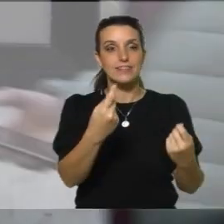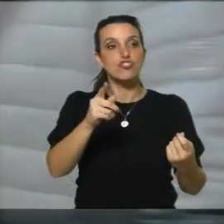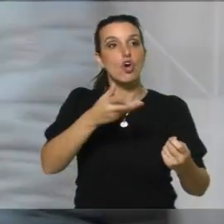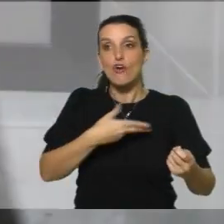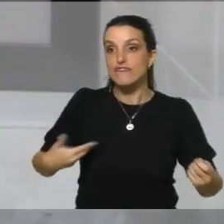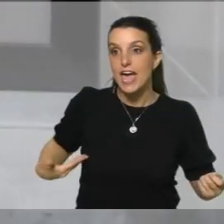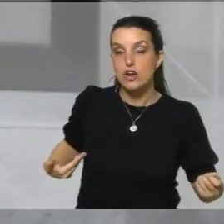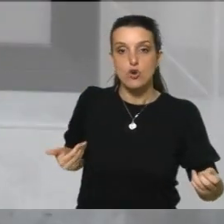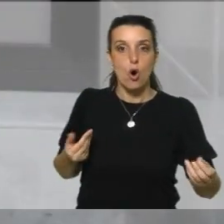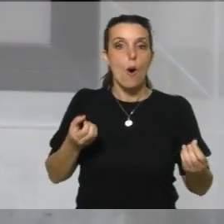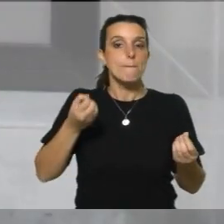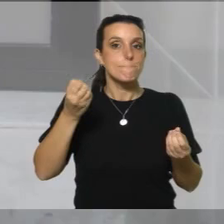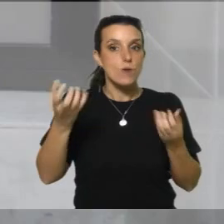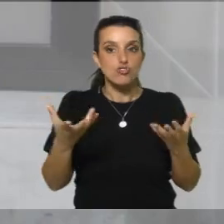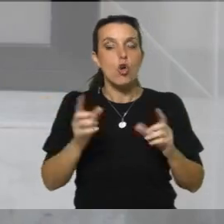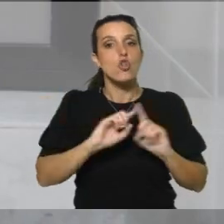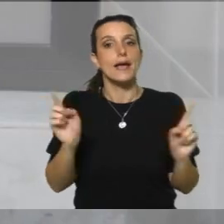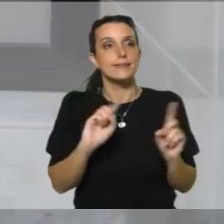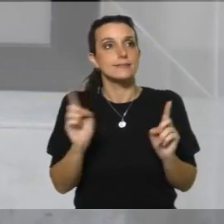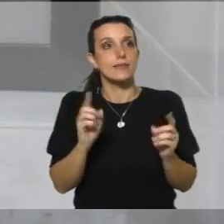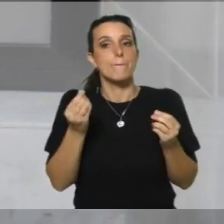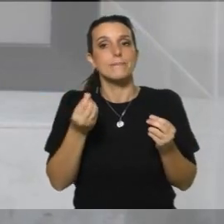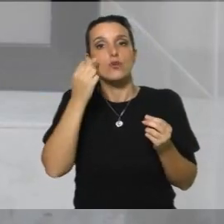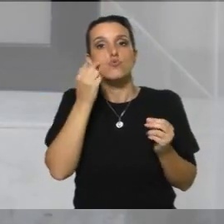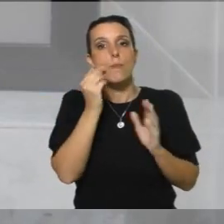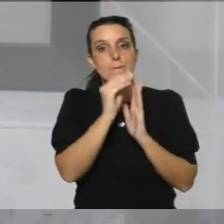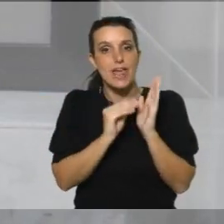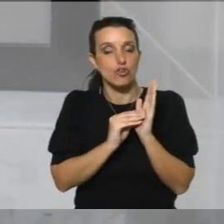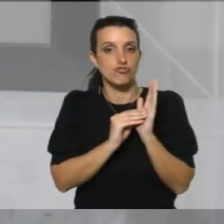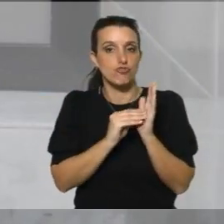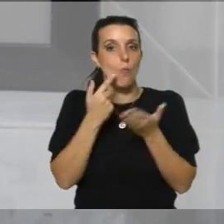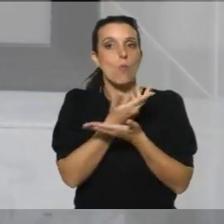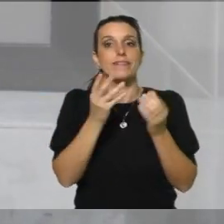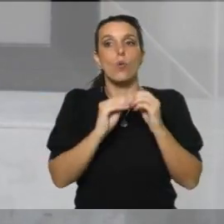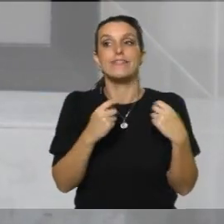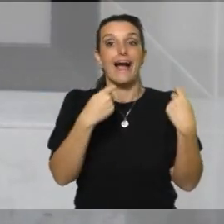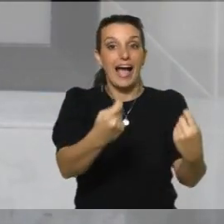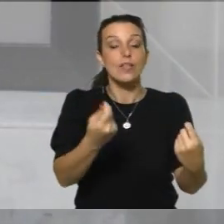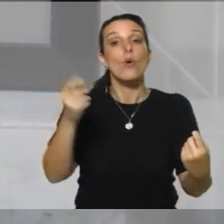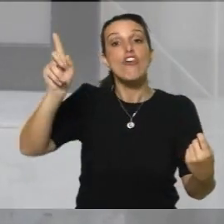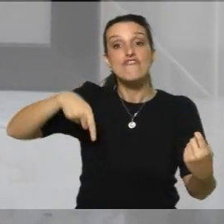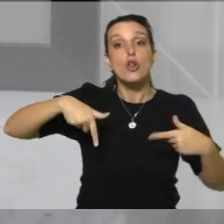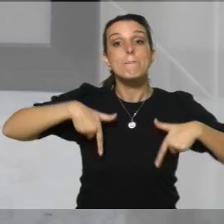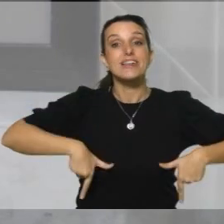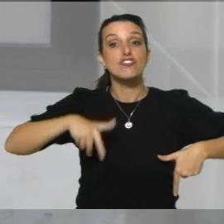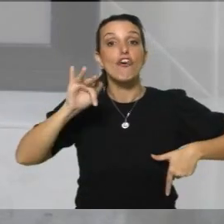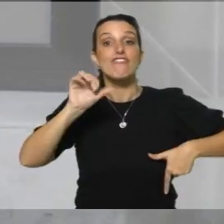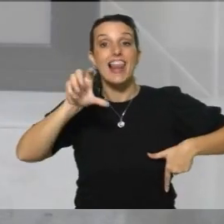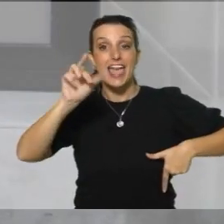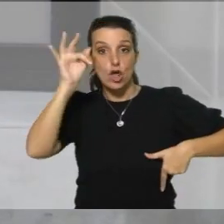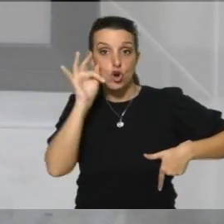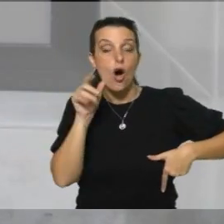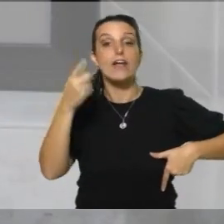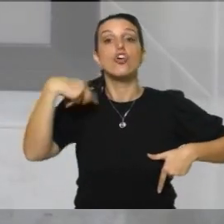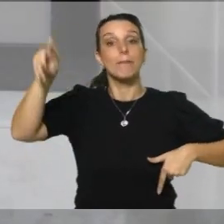mecanismos por los cuales no aparece en en los números que que presenta en la rendición de cuentas cuando vin el ministro falero este